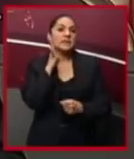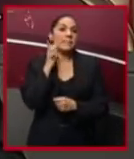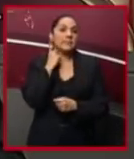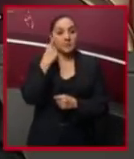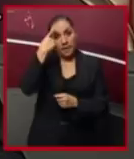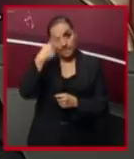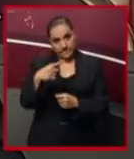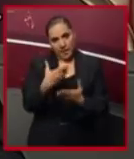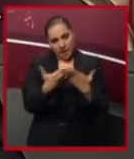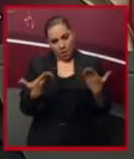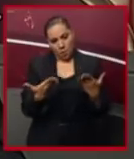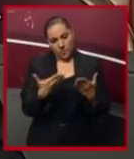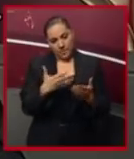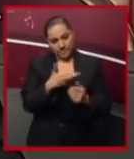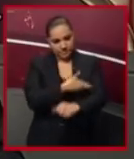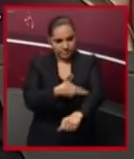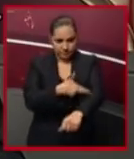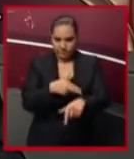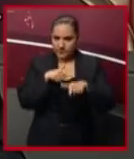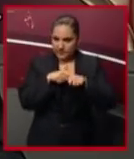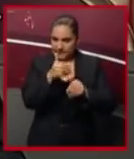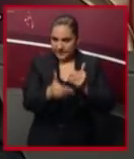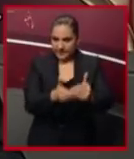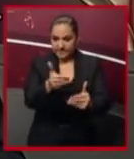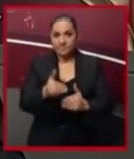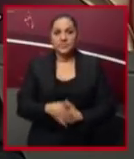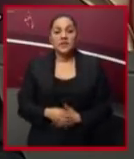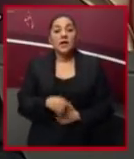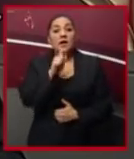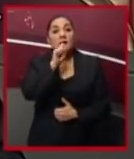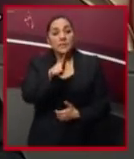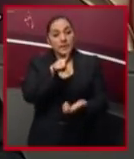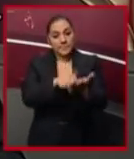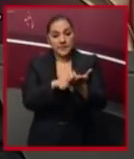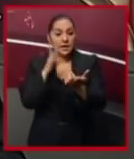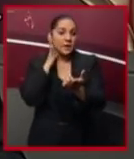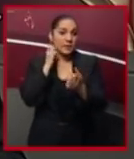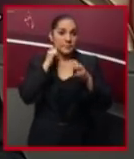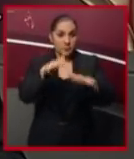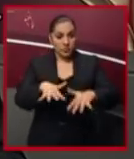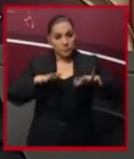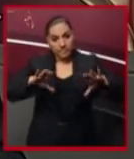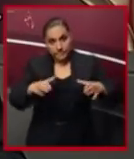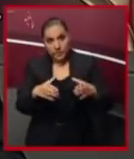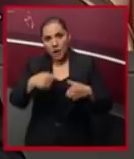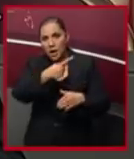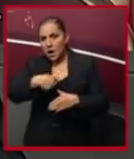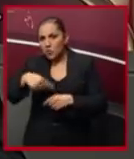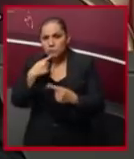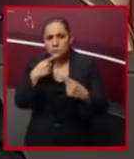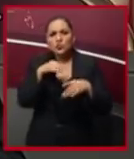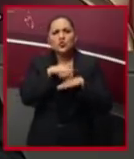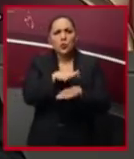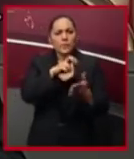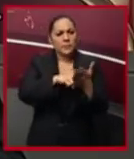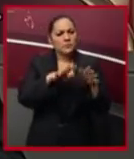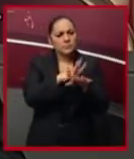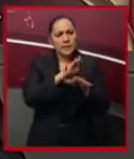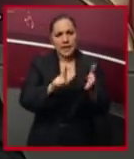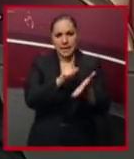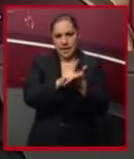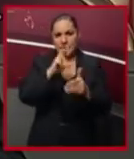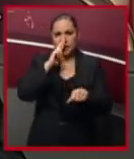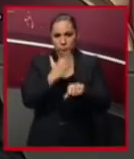continuar con el proceso legislativo. Bueno, y también en el Senado de la República se discutieron modificaciones a la Ley de